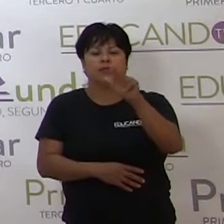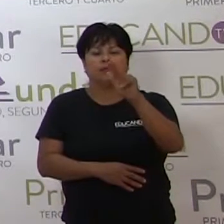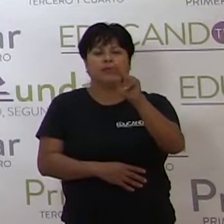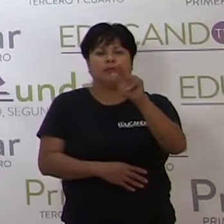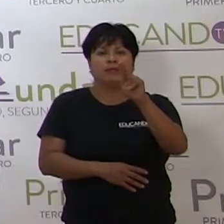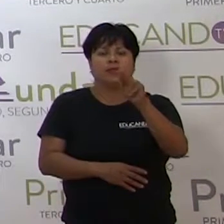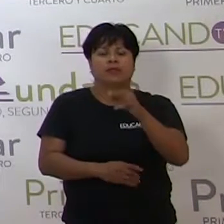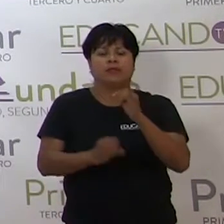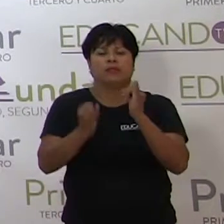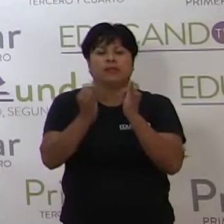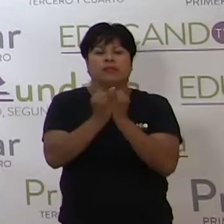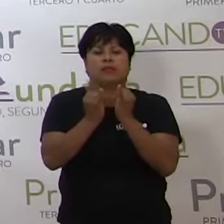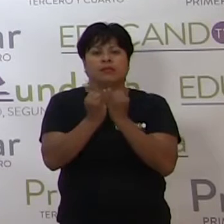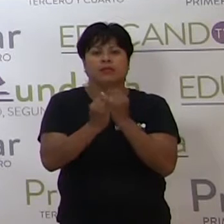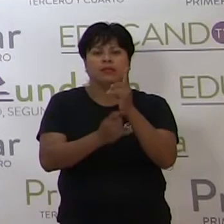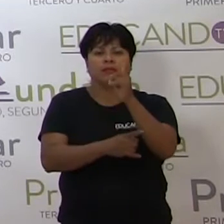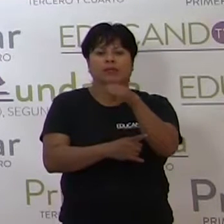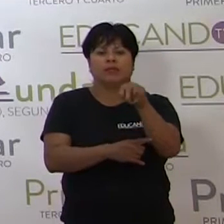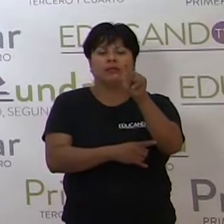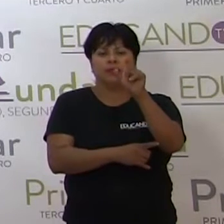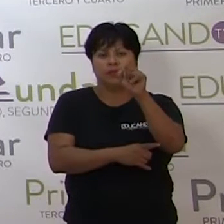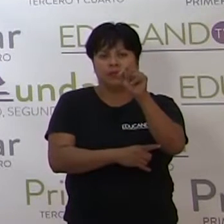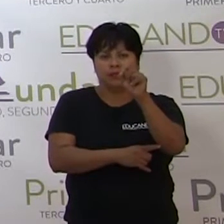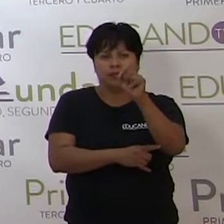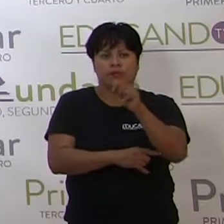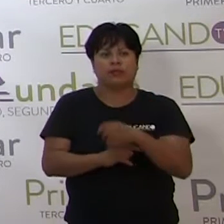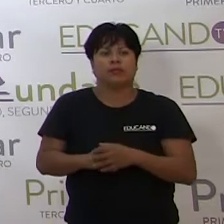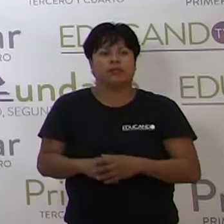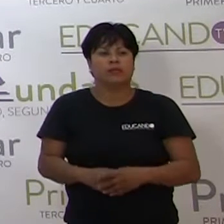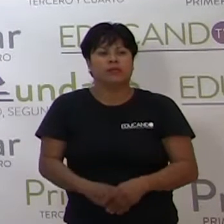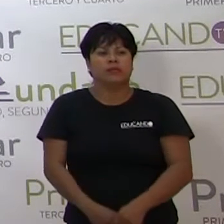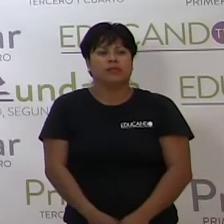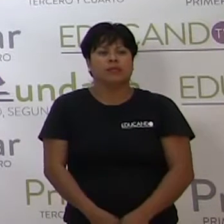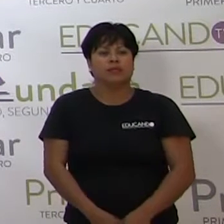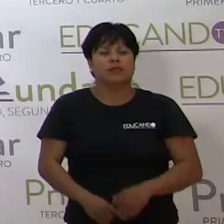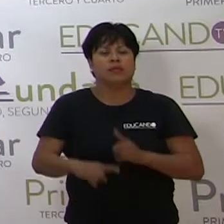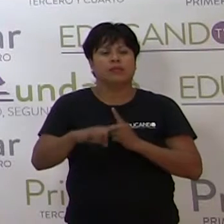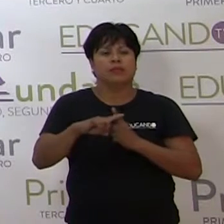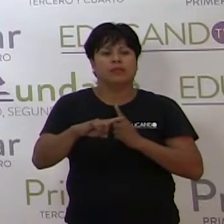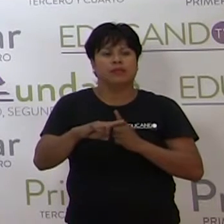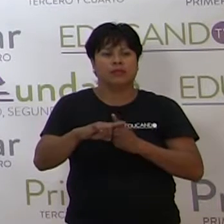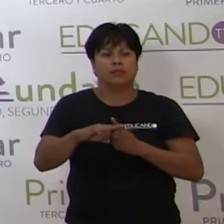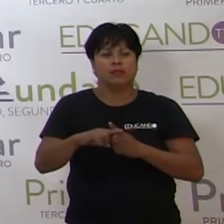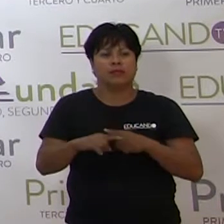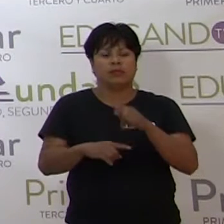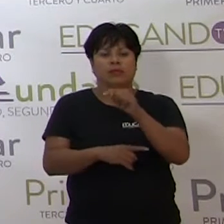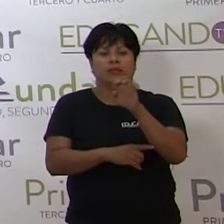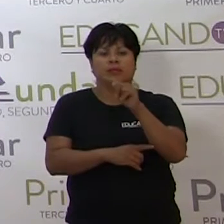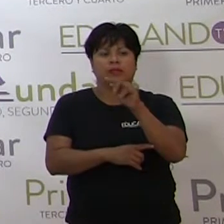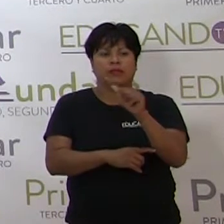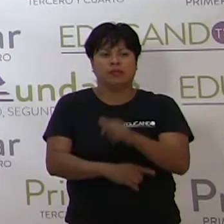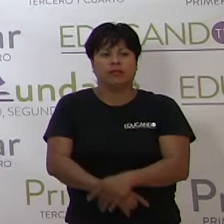180 es igual a 120 más teta.